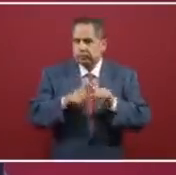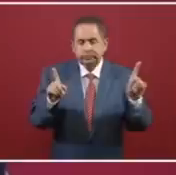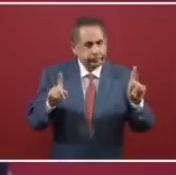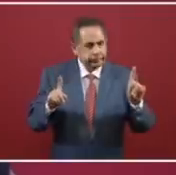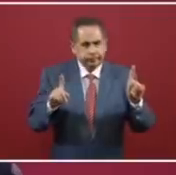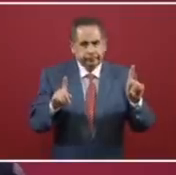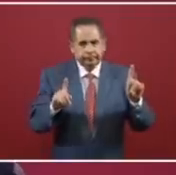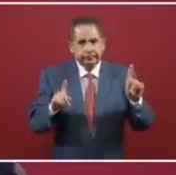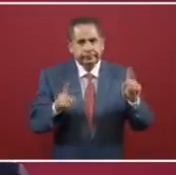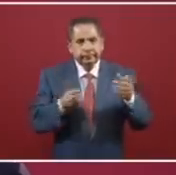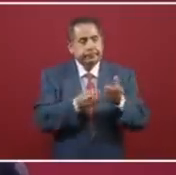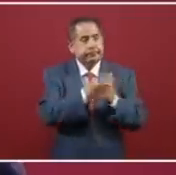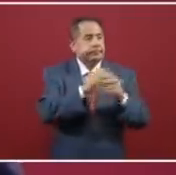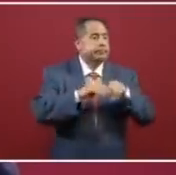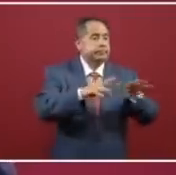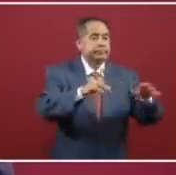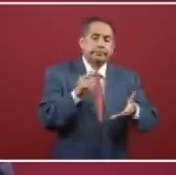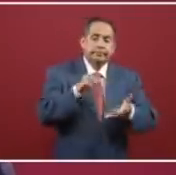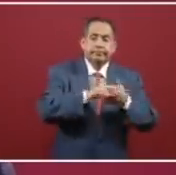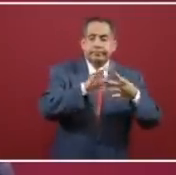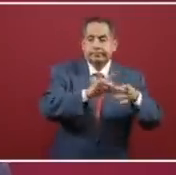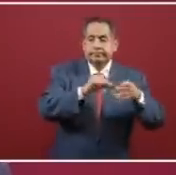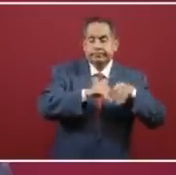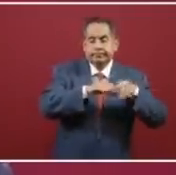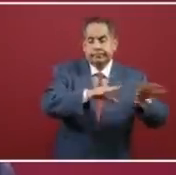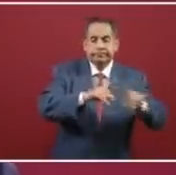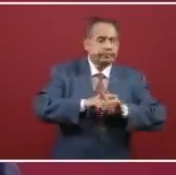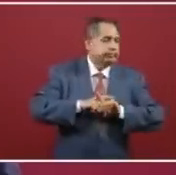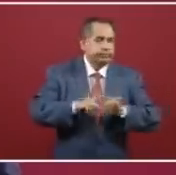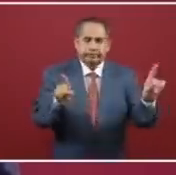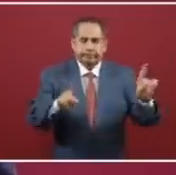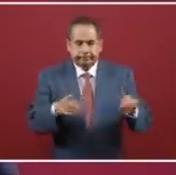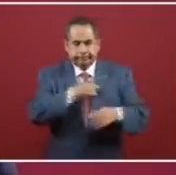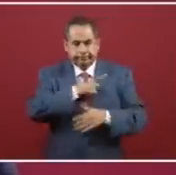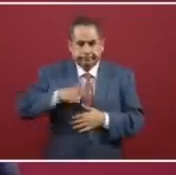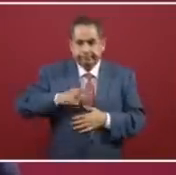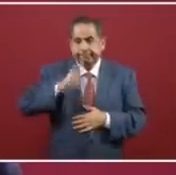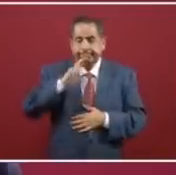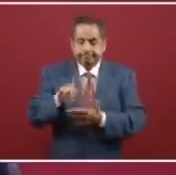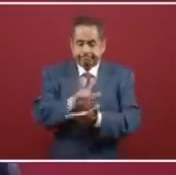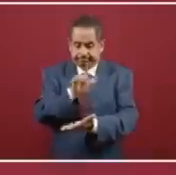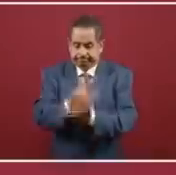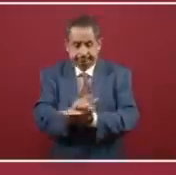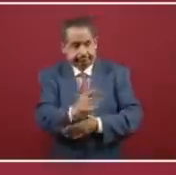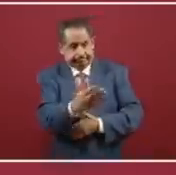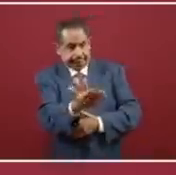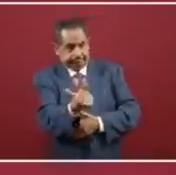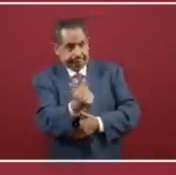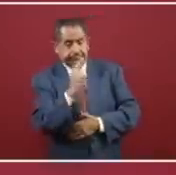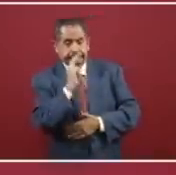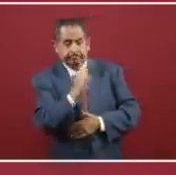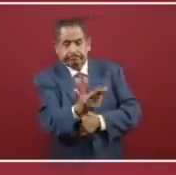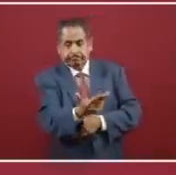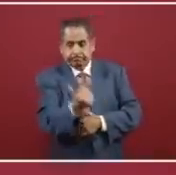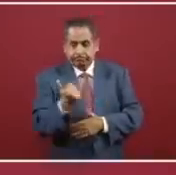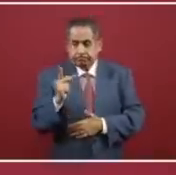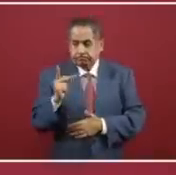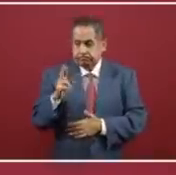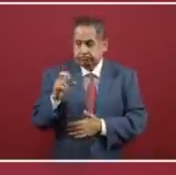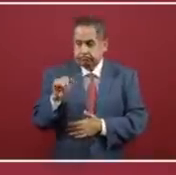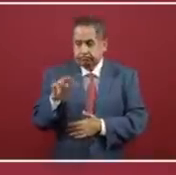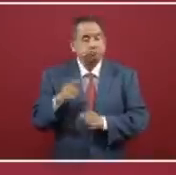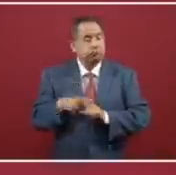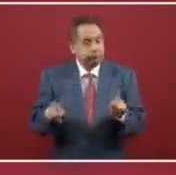a que haya salido a dar una explicación al consumidor en general este es un requerimiento legal que se le hizo de parte profeco